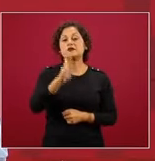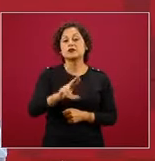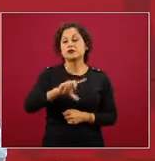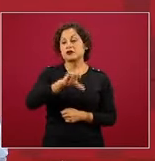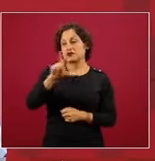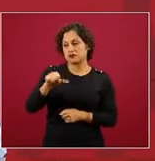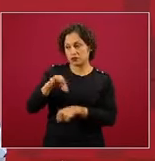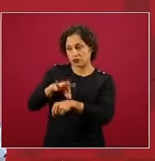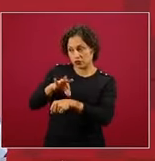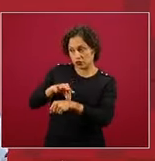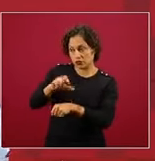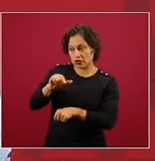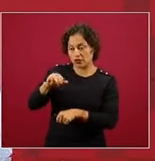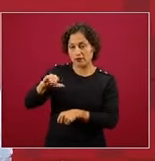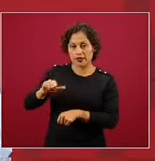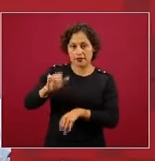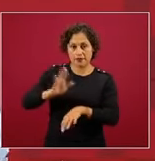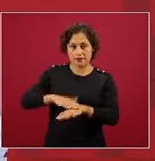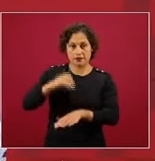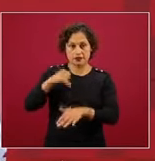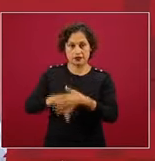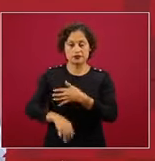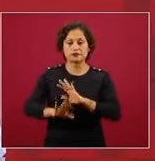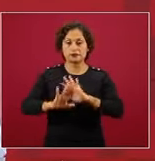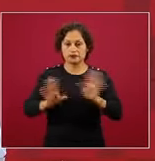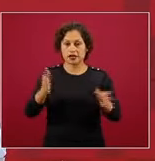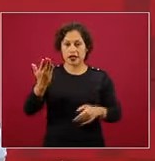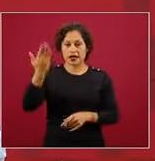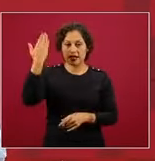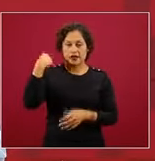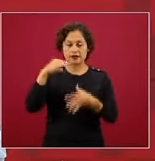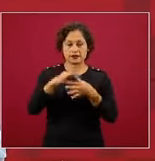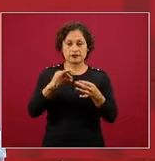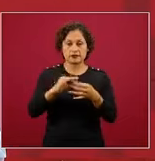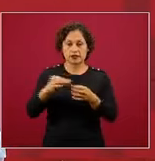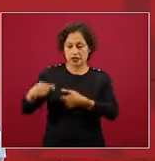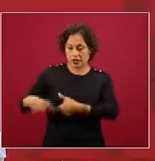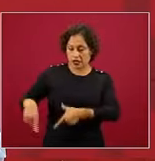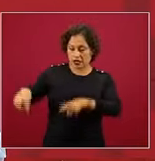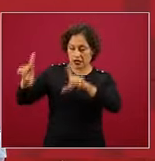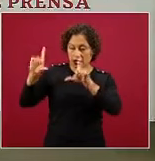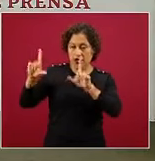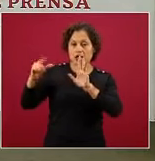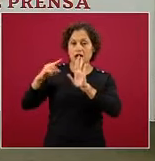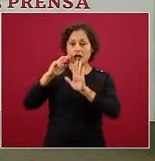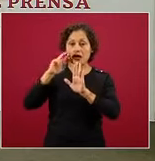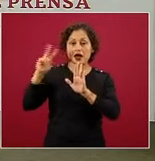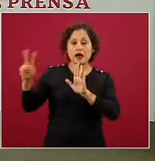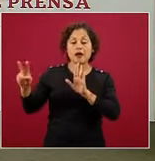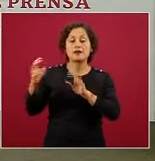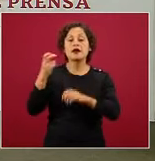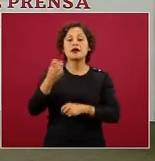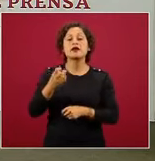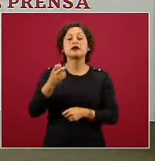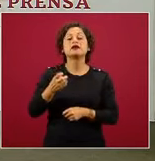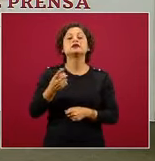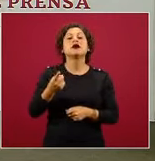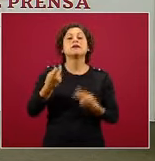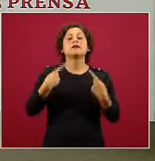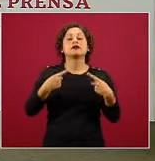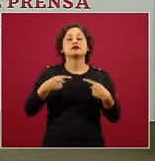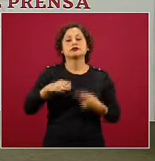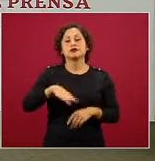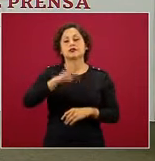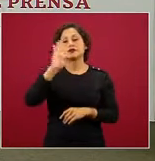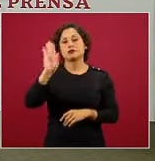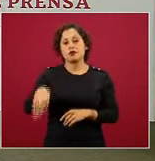comentado, lo que reportamos aquí son las defunciones de aquellas que están dentro del sistema